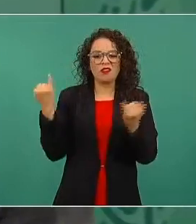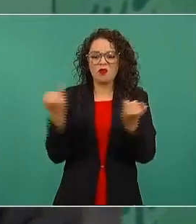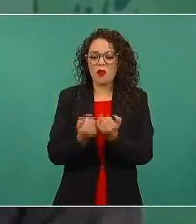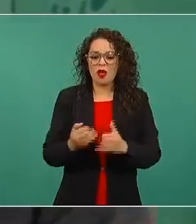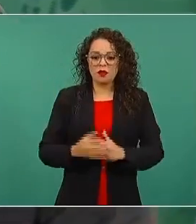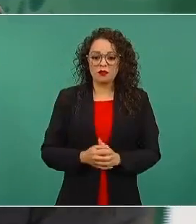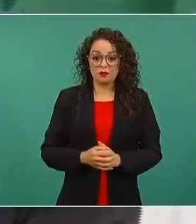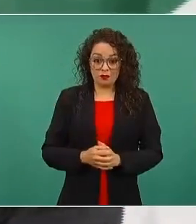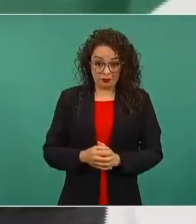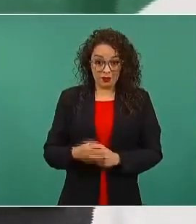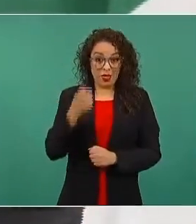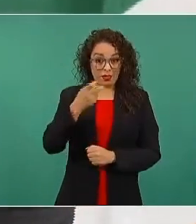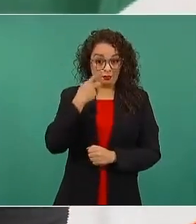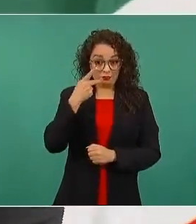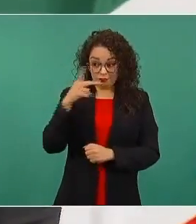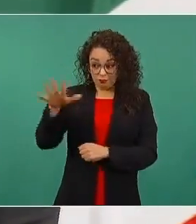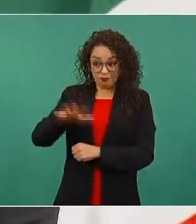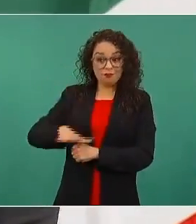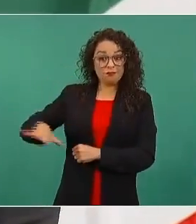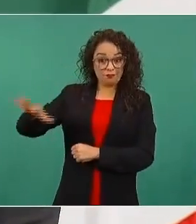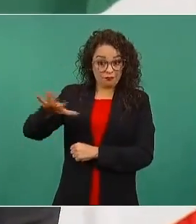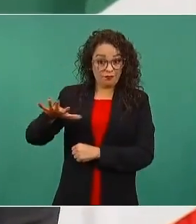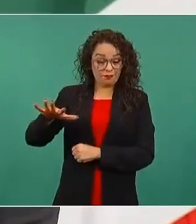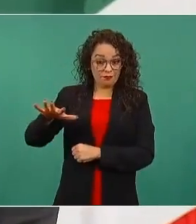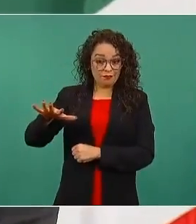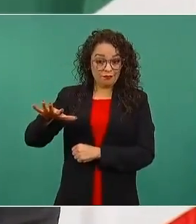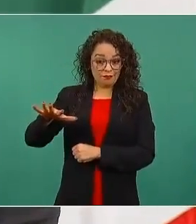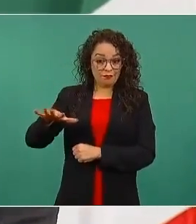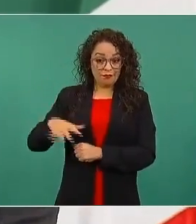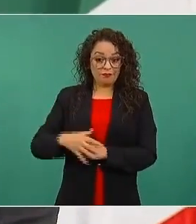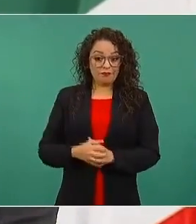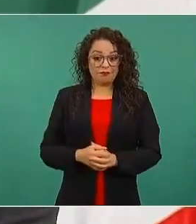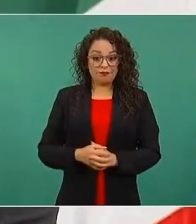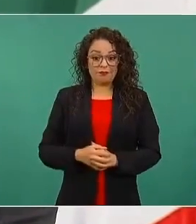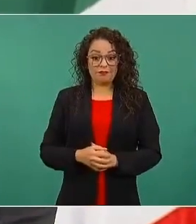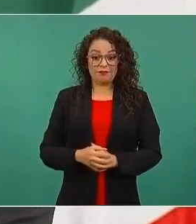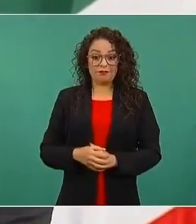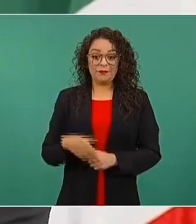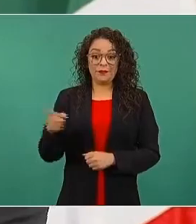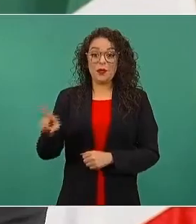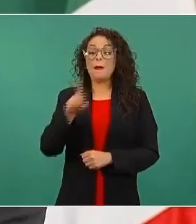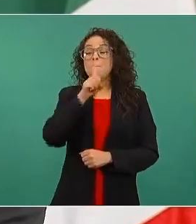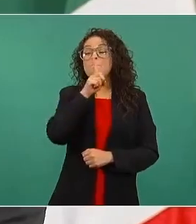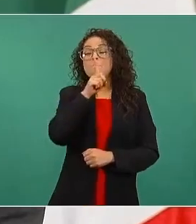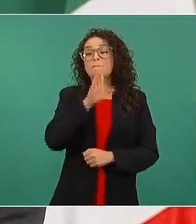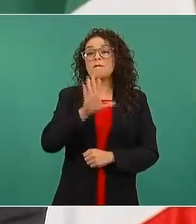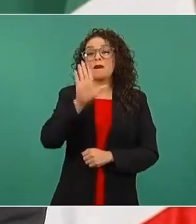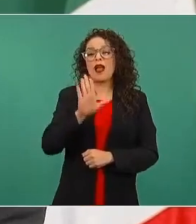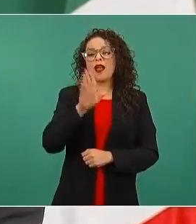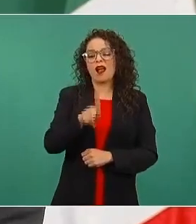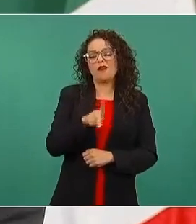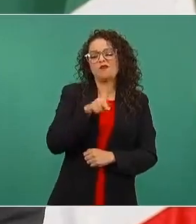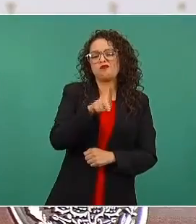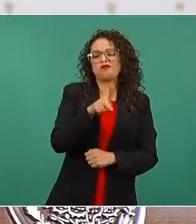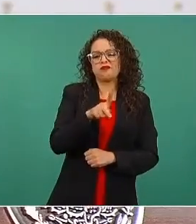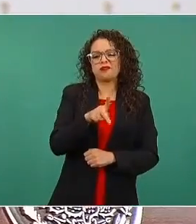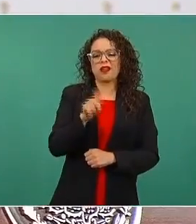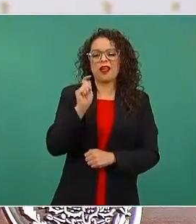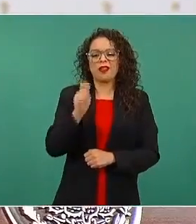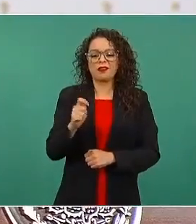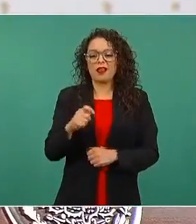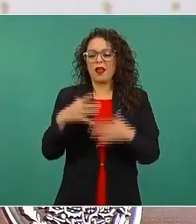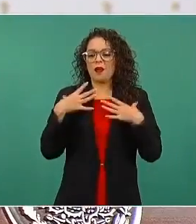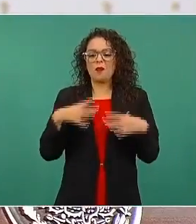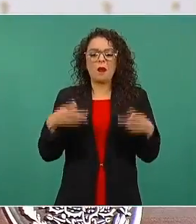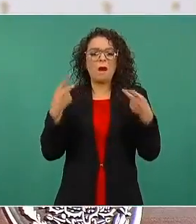la oligarquía disfrazada de sociedad civil. o con voceros en la